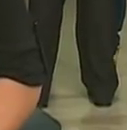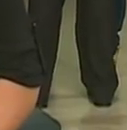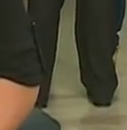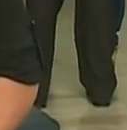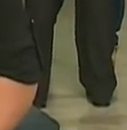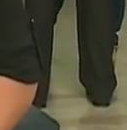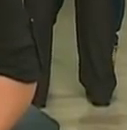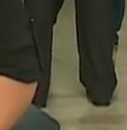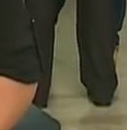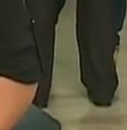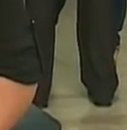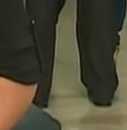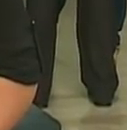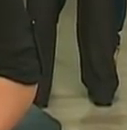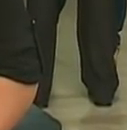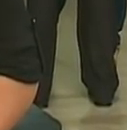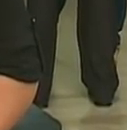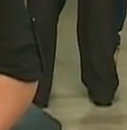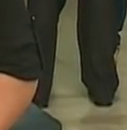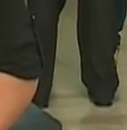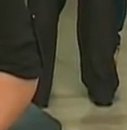estudios.